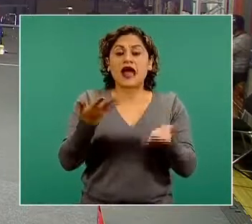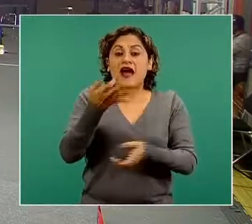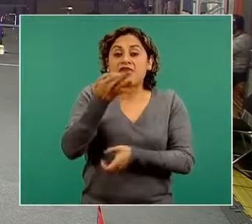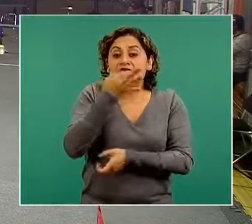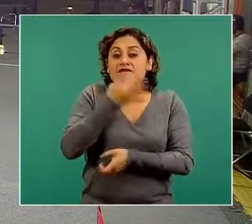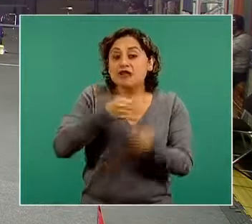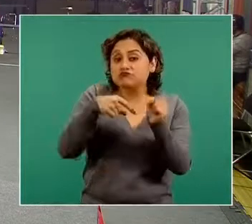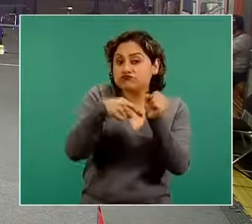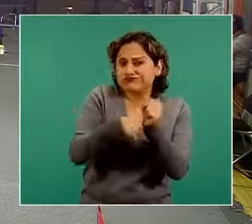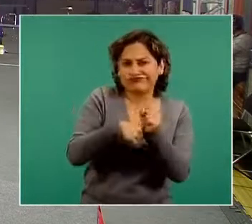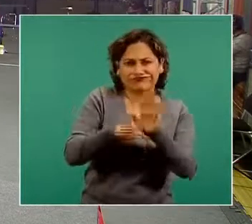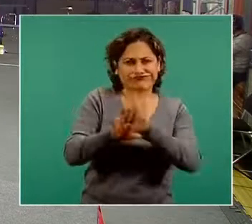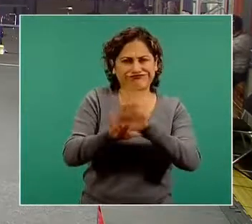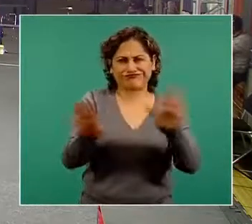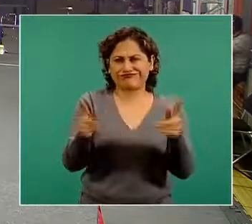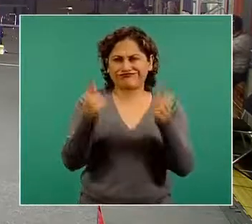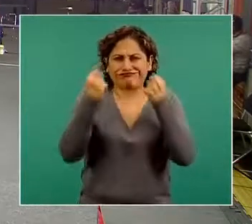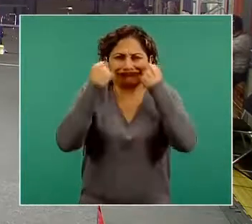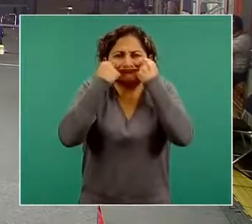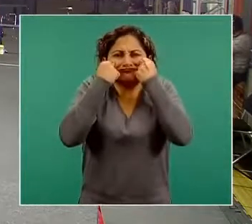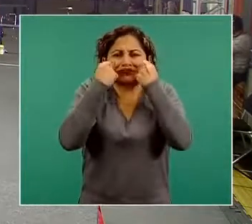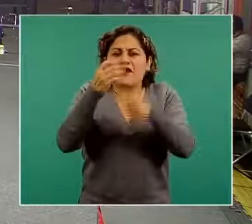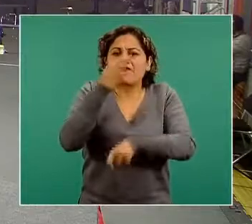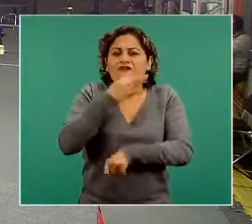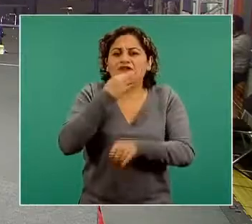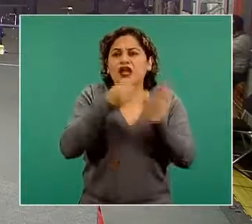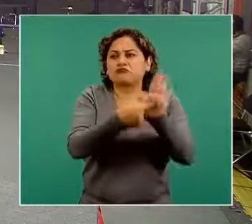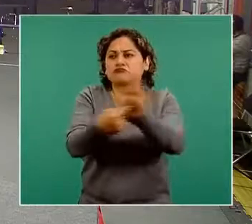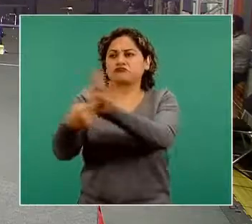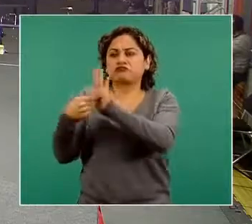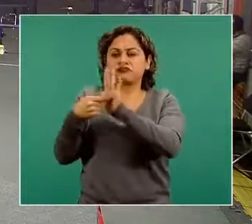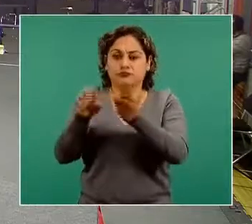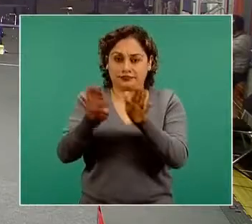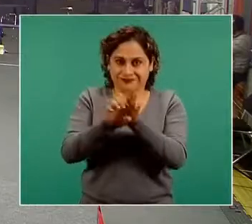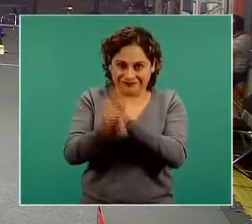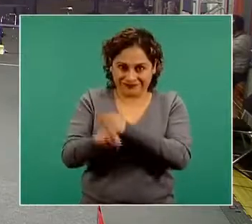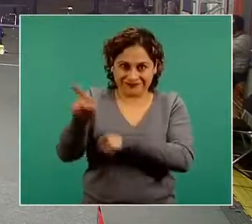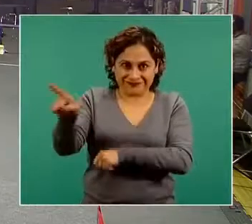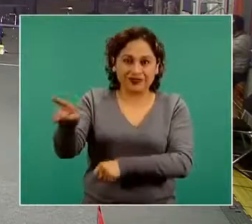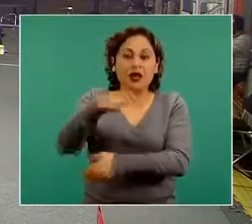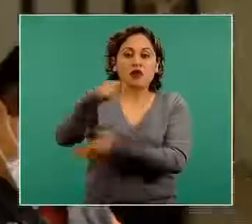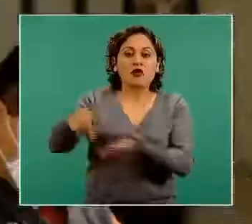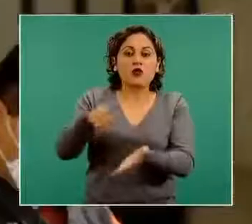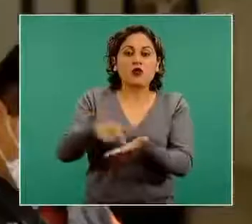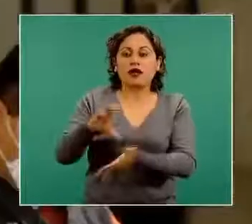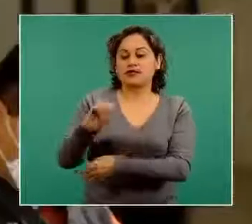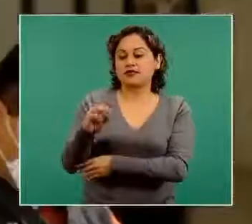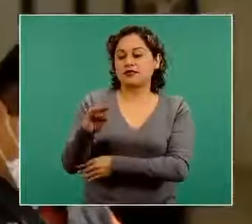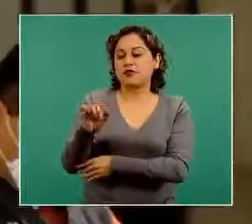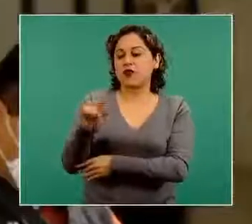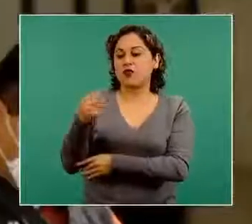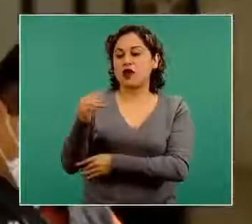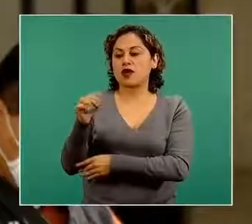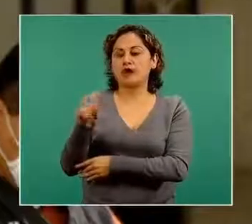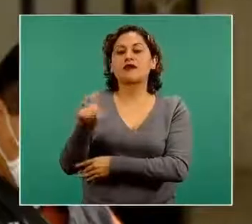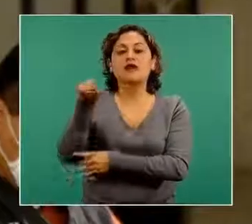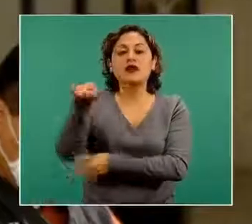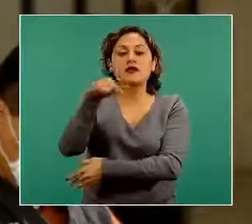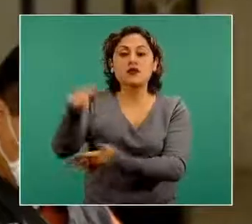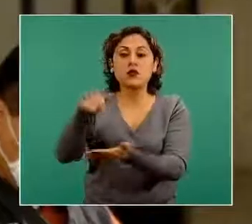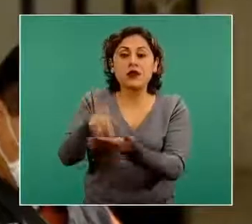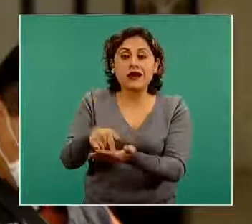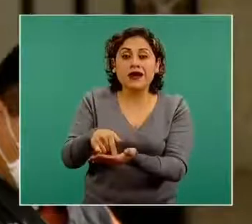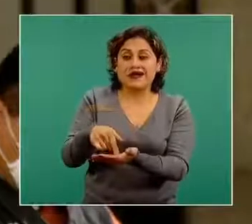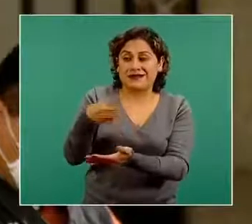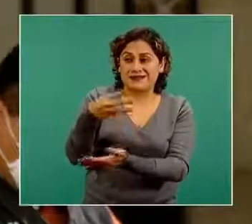abiertamente, estamos hablando, por ejemplo, el caso de Chimalhuacán, en donde había más de 100 personas en un terreno, en una